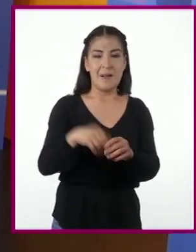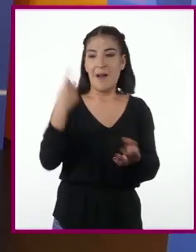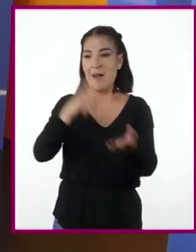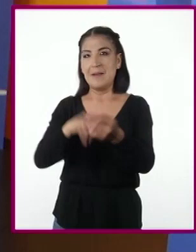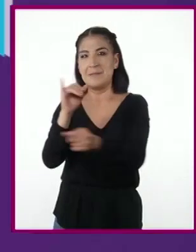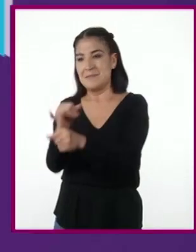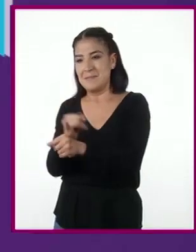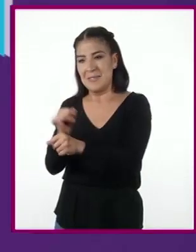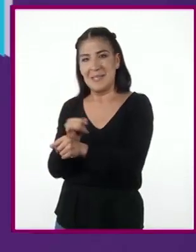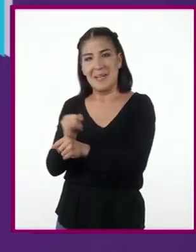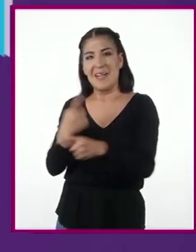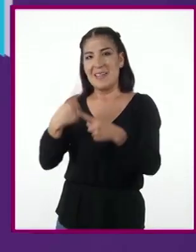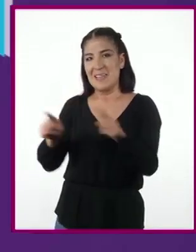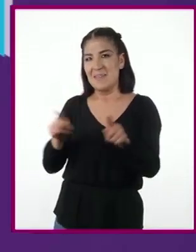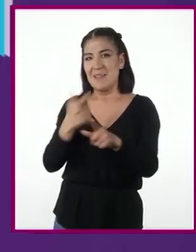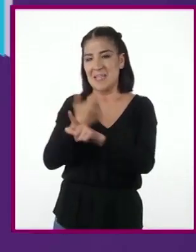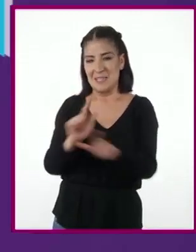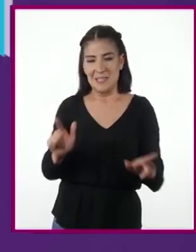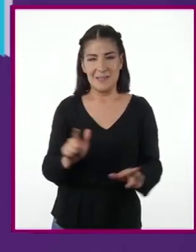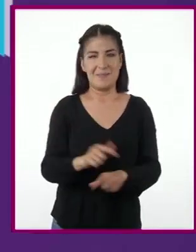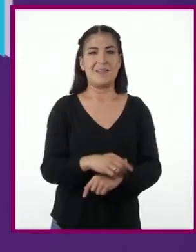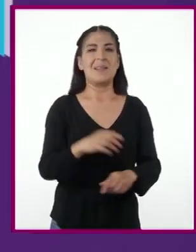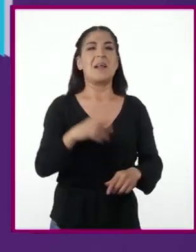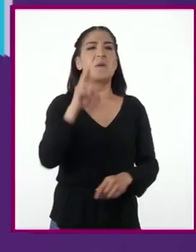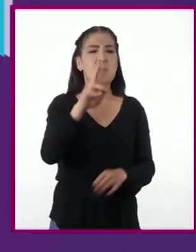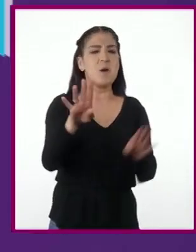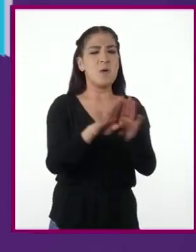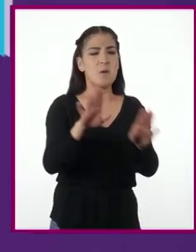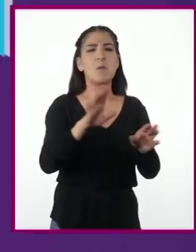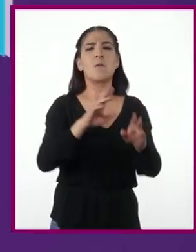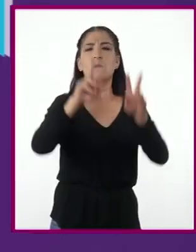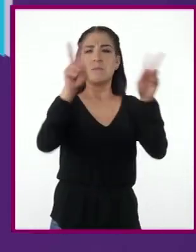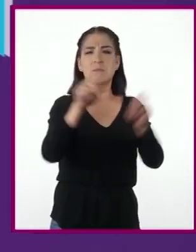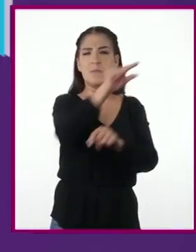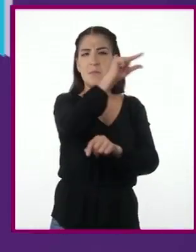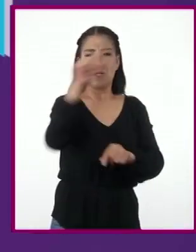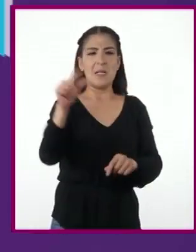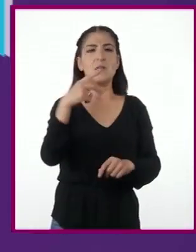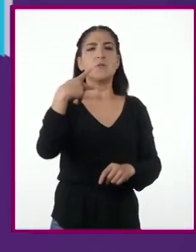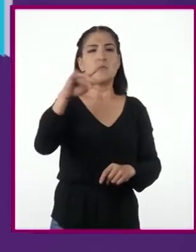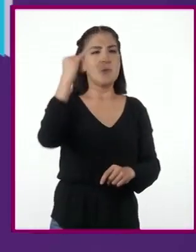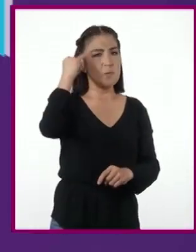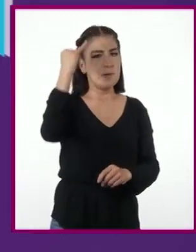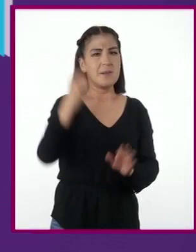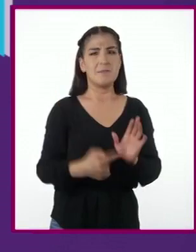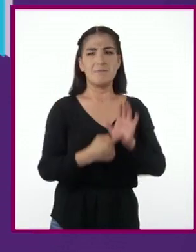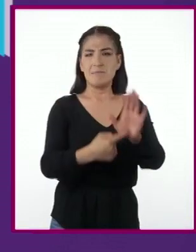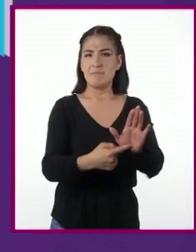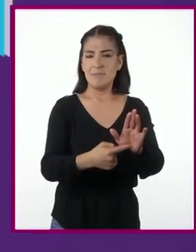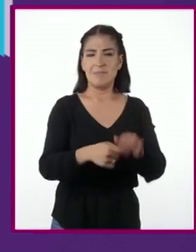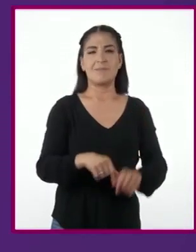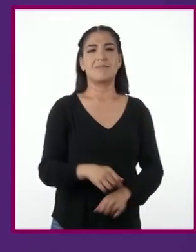fuentes. ¿En qué párrafo está la postura de la autora respecto al tema?